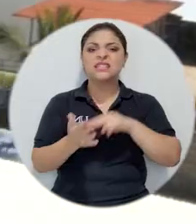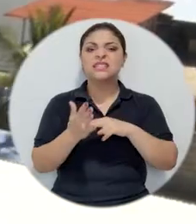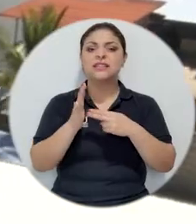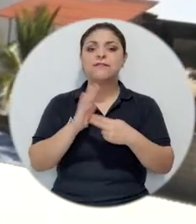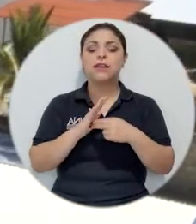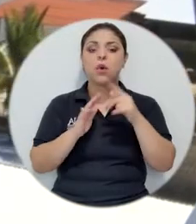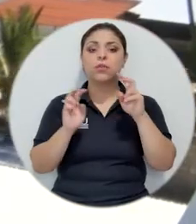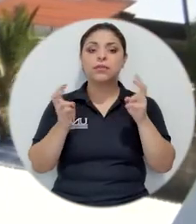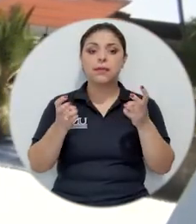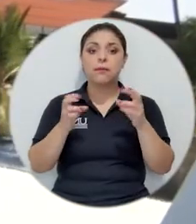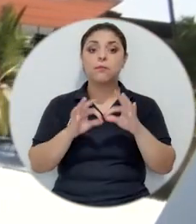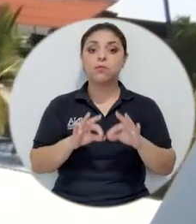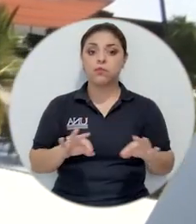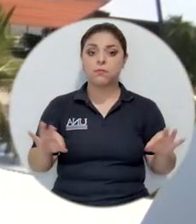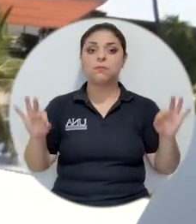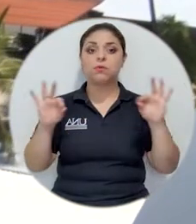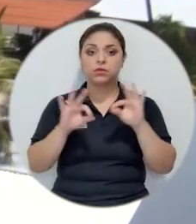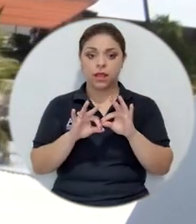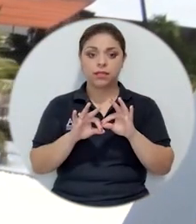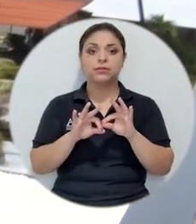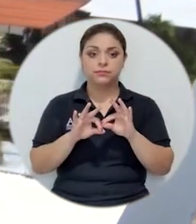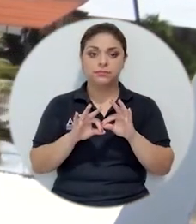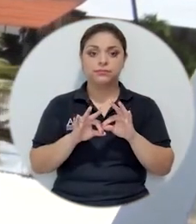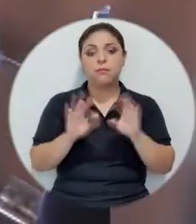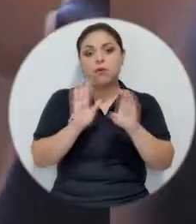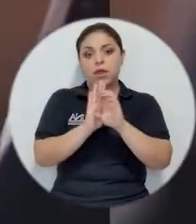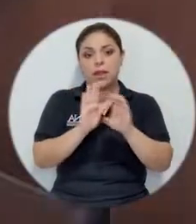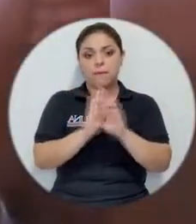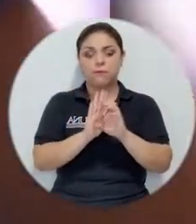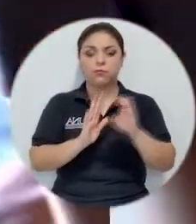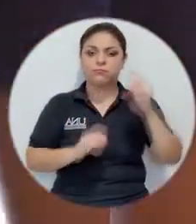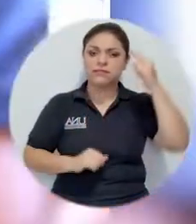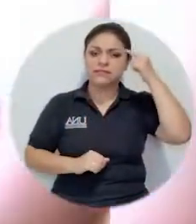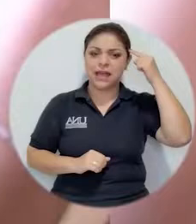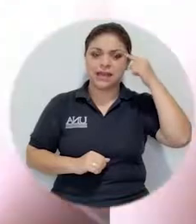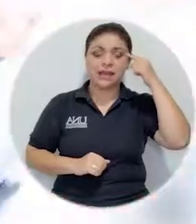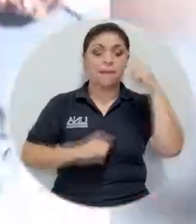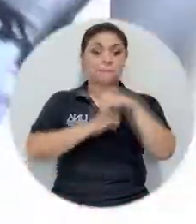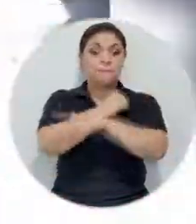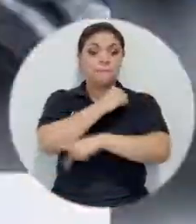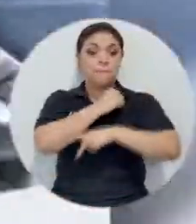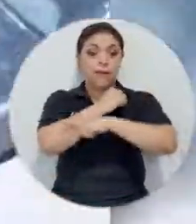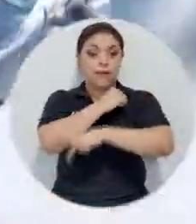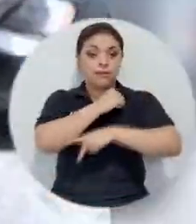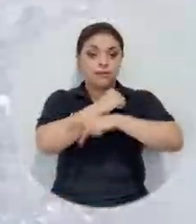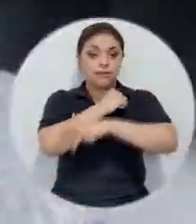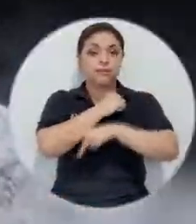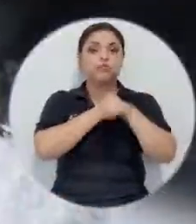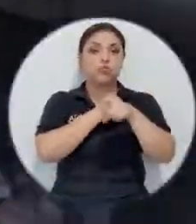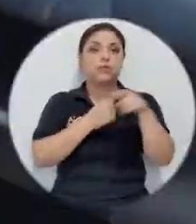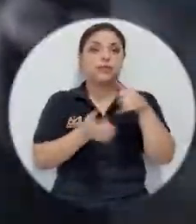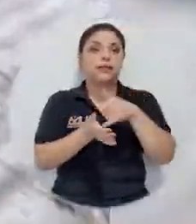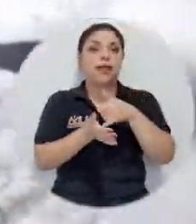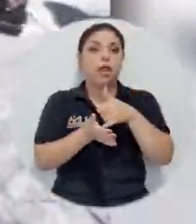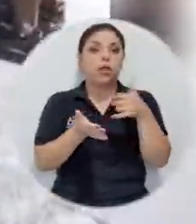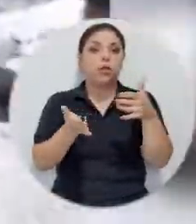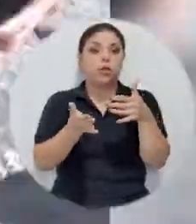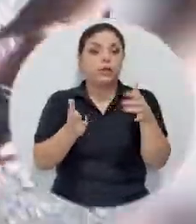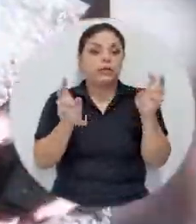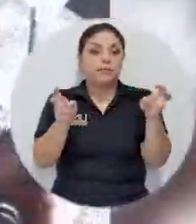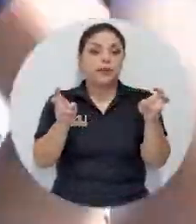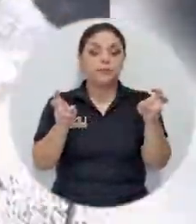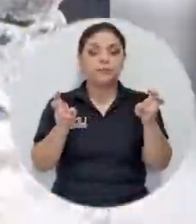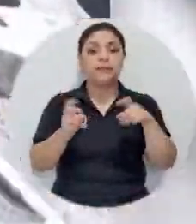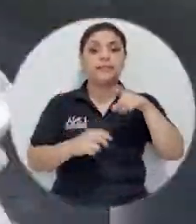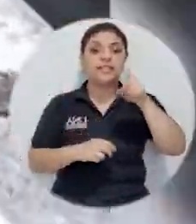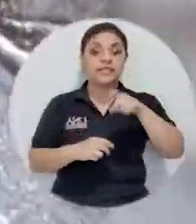tema que es muy apremiante, en este caso pensemos para un país, y que es tan apremiante y tan delicado que ese país va a poner